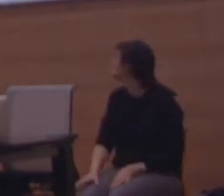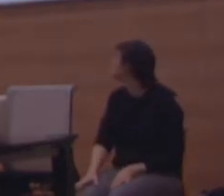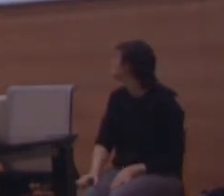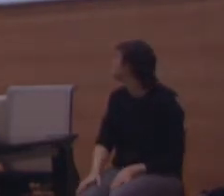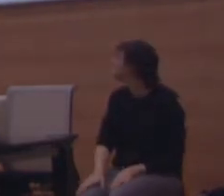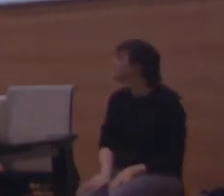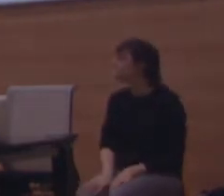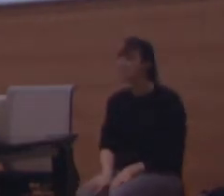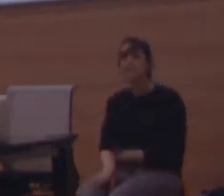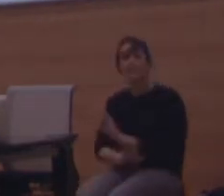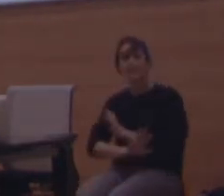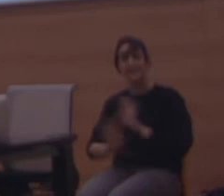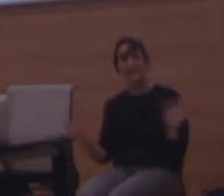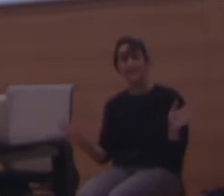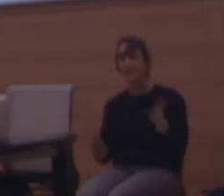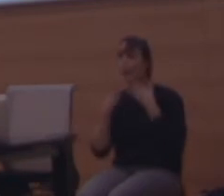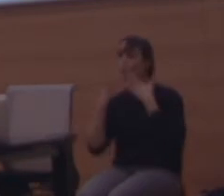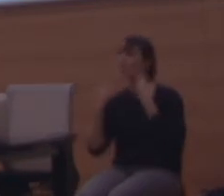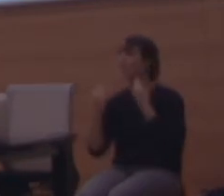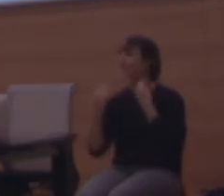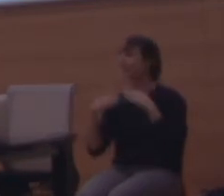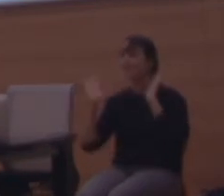Y esto es todo. Muchísimas gracias.